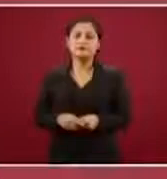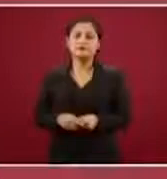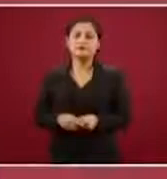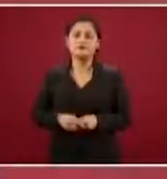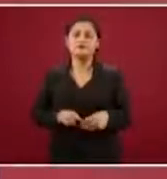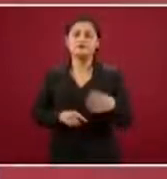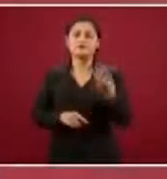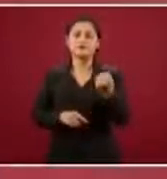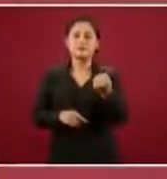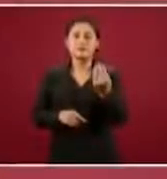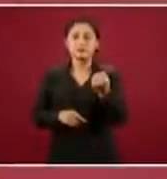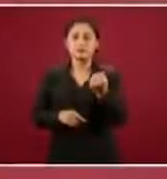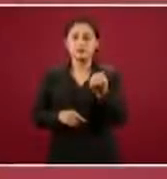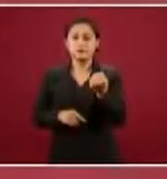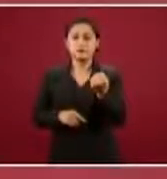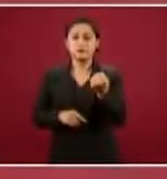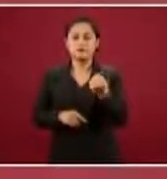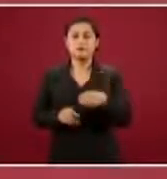9